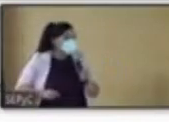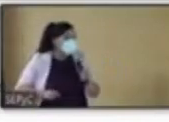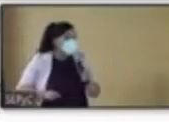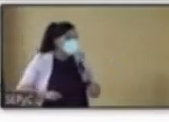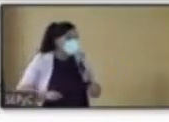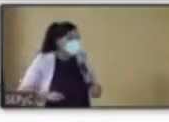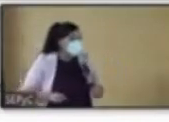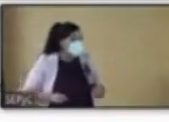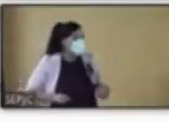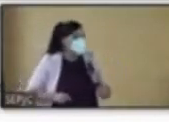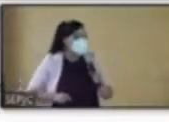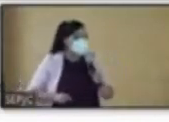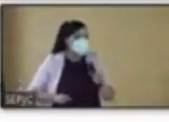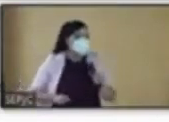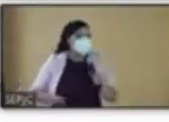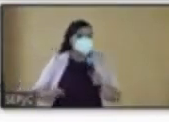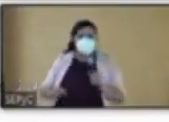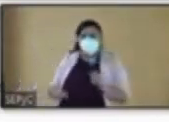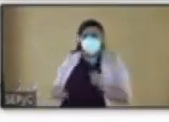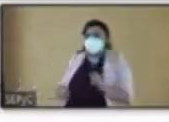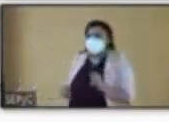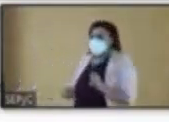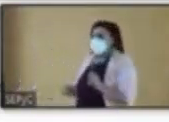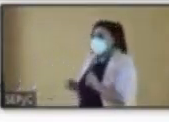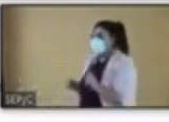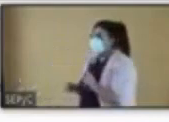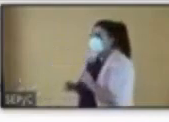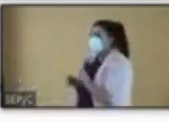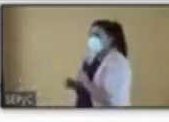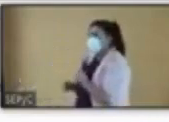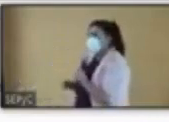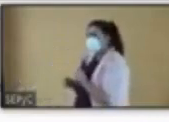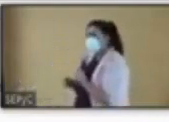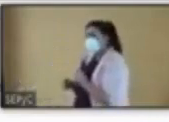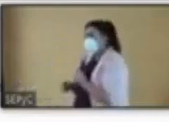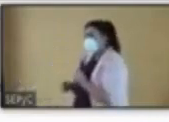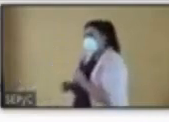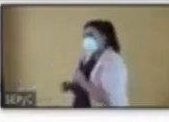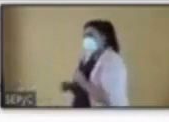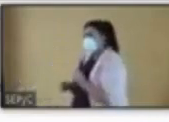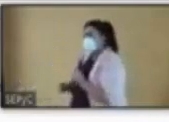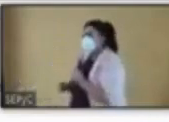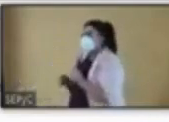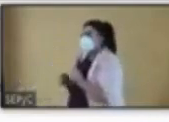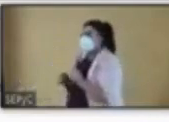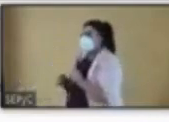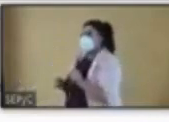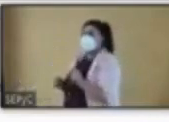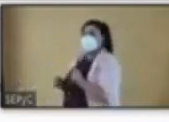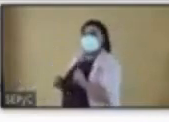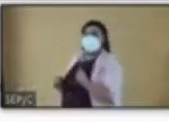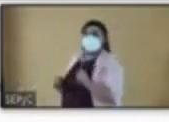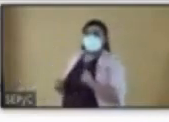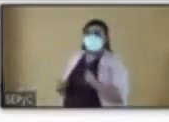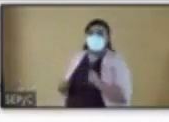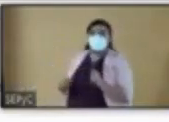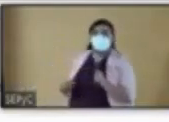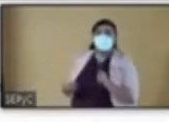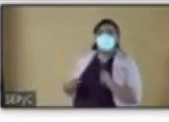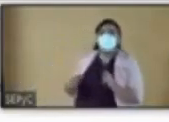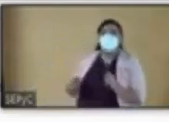Para el caso de quienes presentan declaración completa, sí se consideran esos apartados. Para el caso de quienes